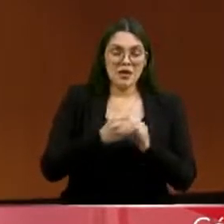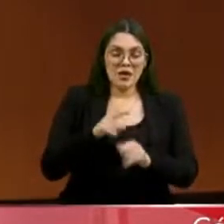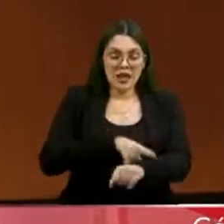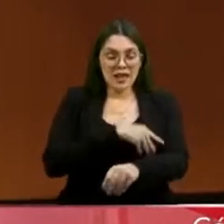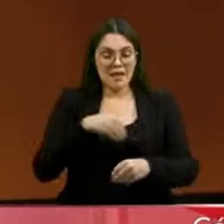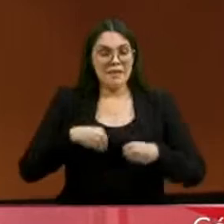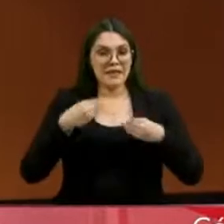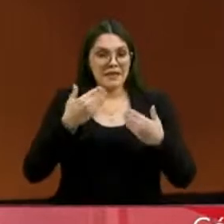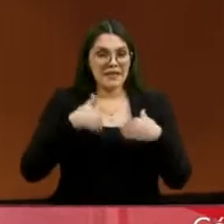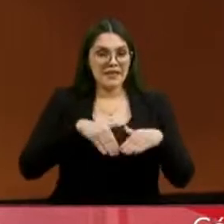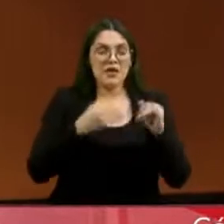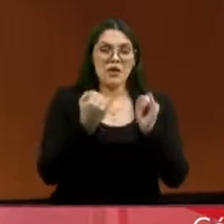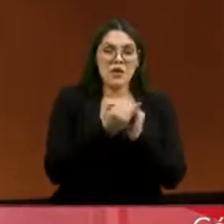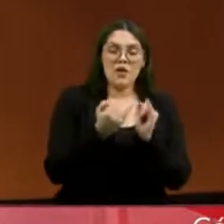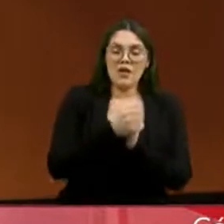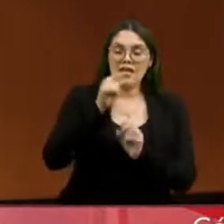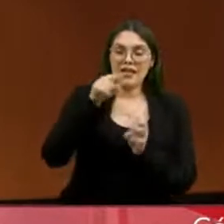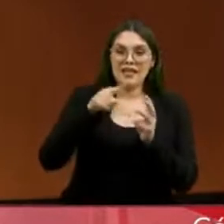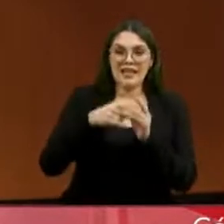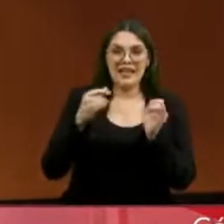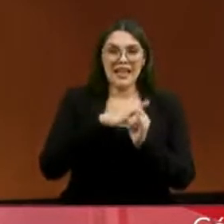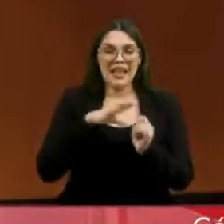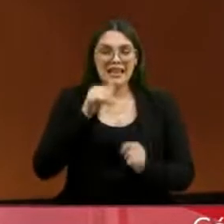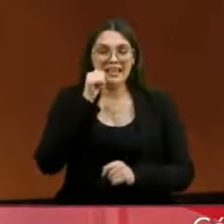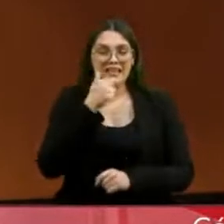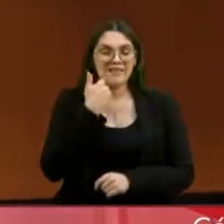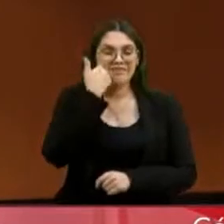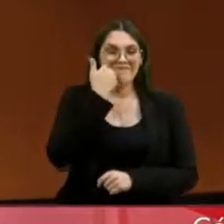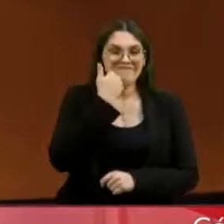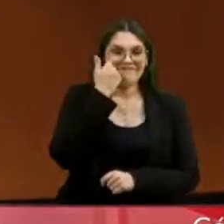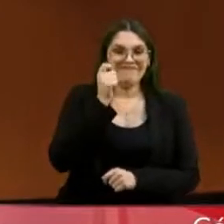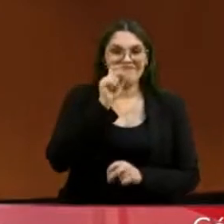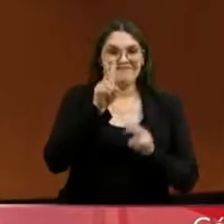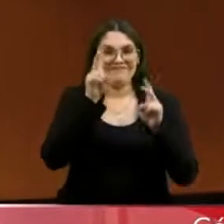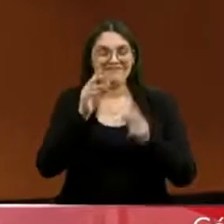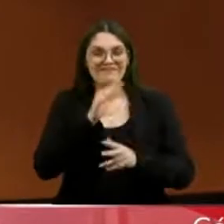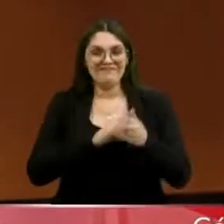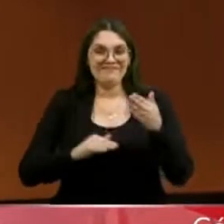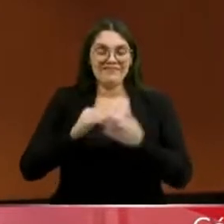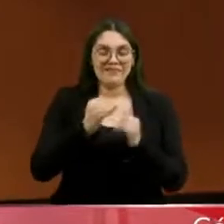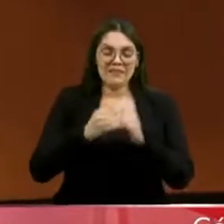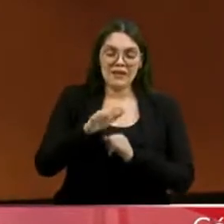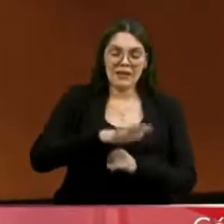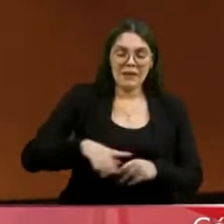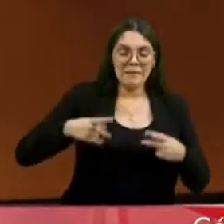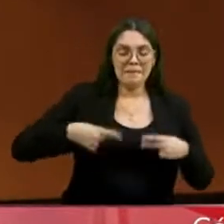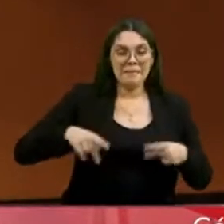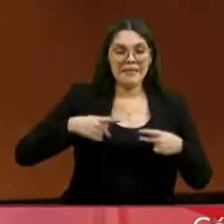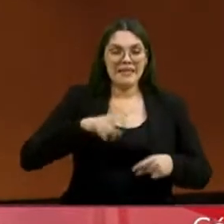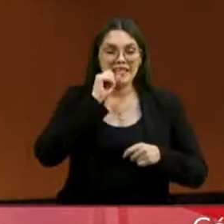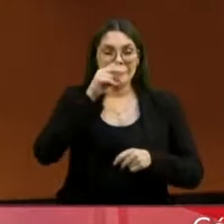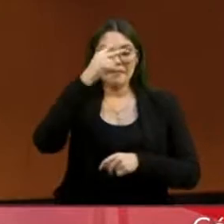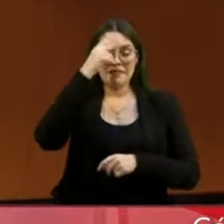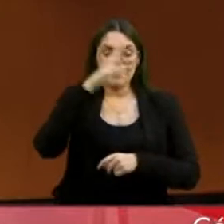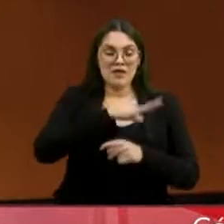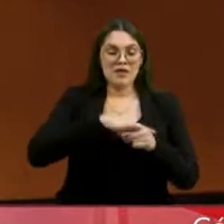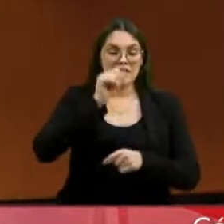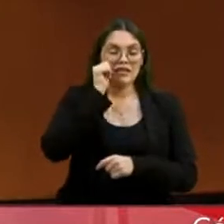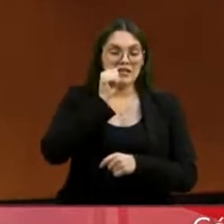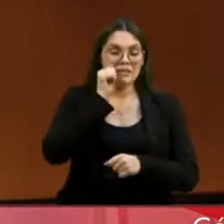al rebelde, al comprometido, al gigante pueblo de México, que con